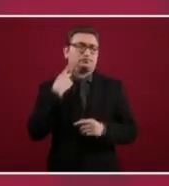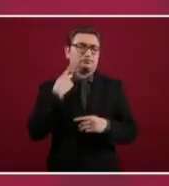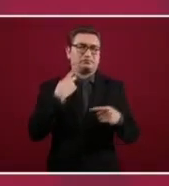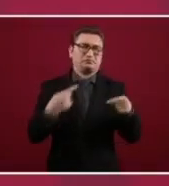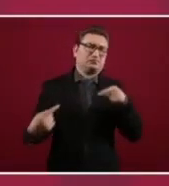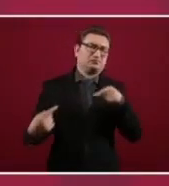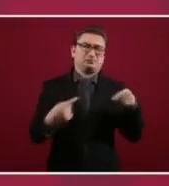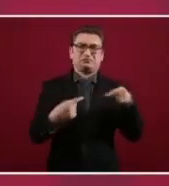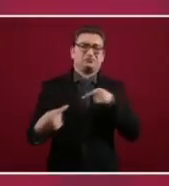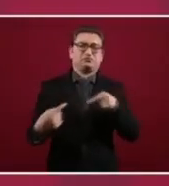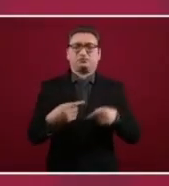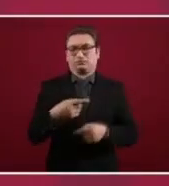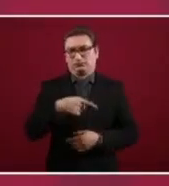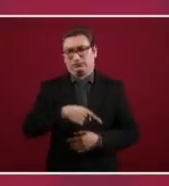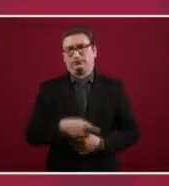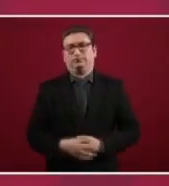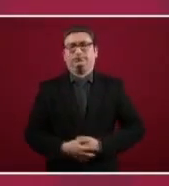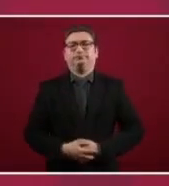legítima